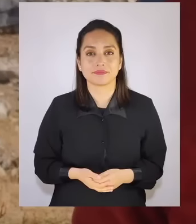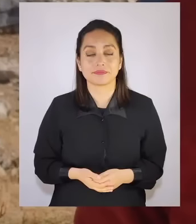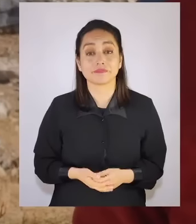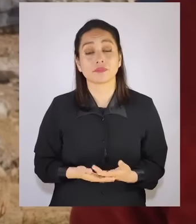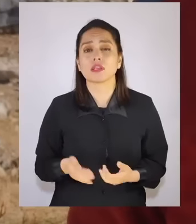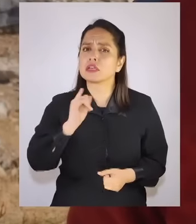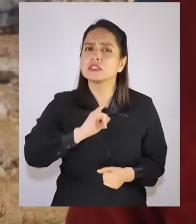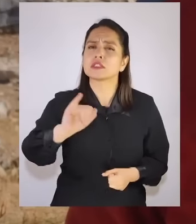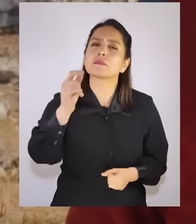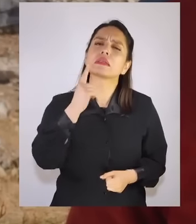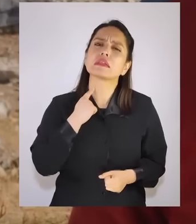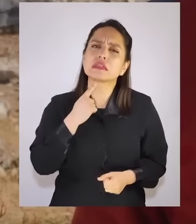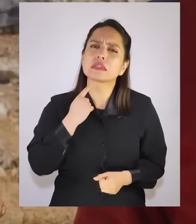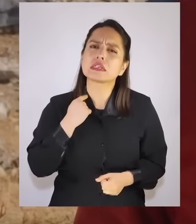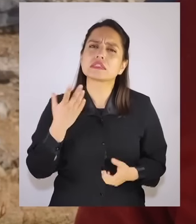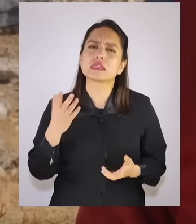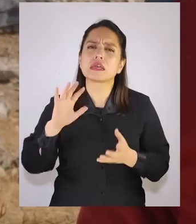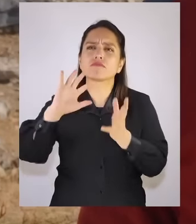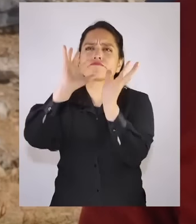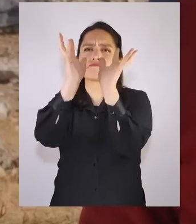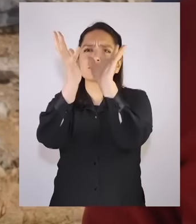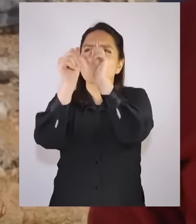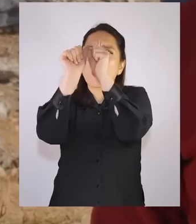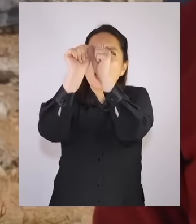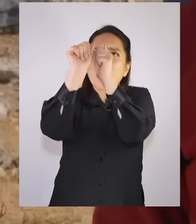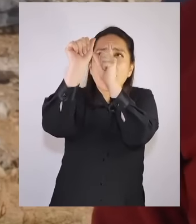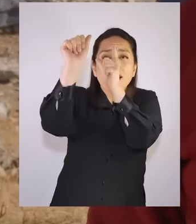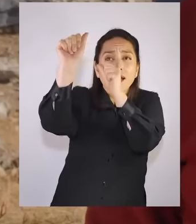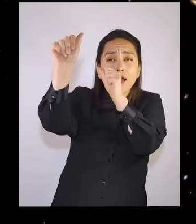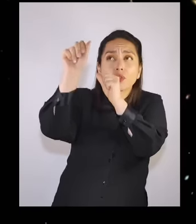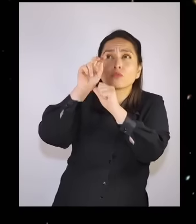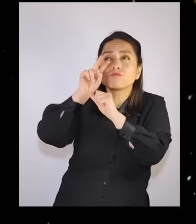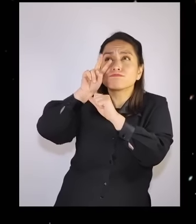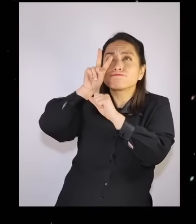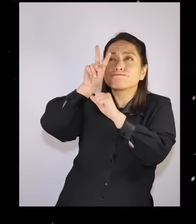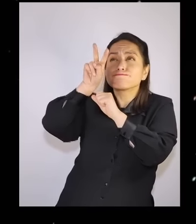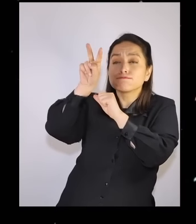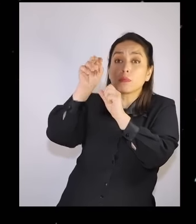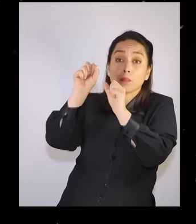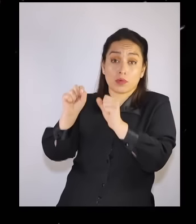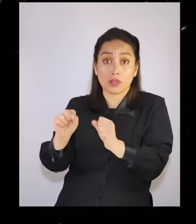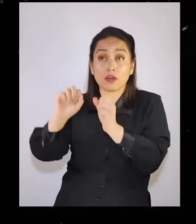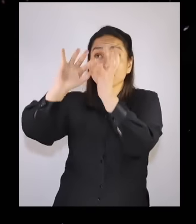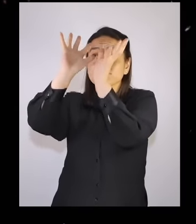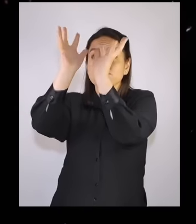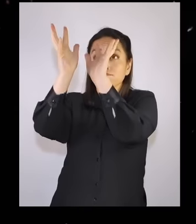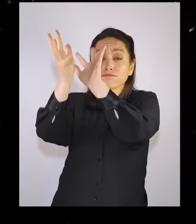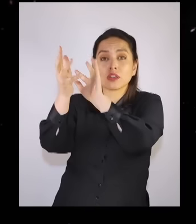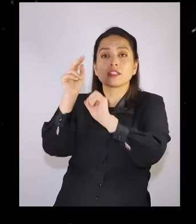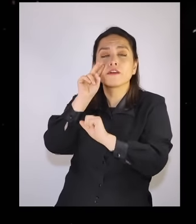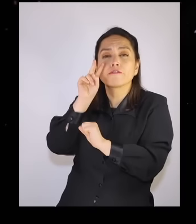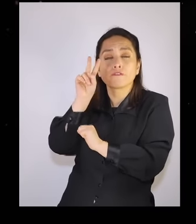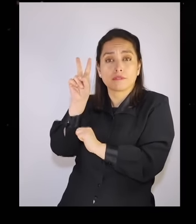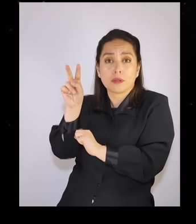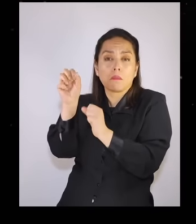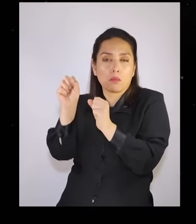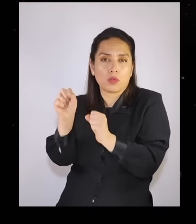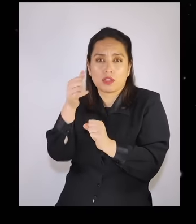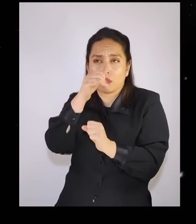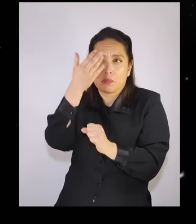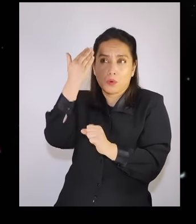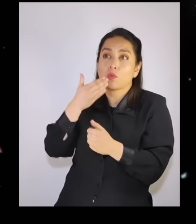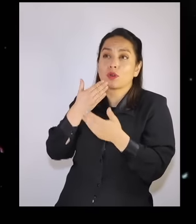Y siempre me interesé por las galaxias más lejanas que uno podía ver, partiendo de las galaxias que se podía observar en esa época